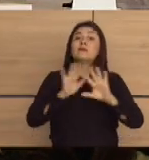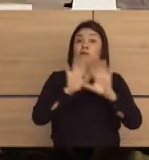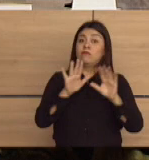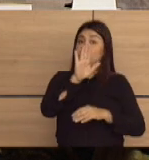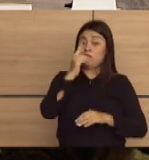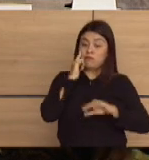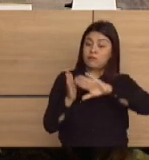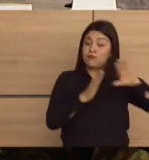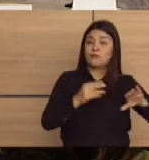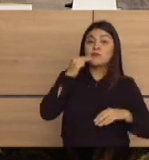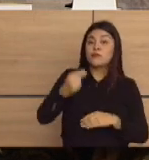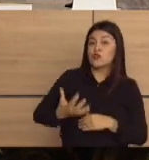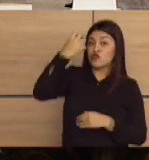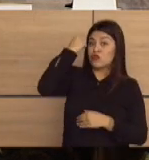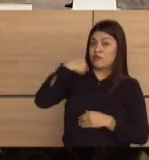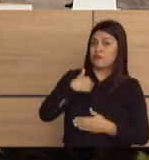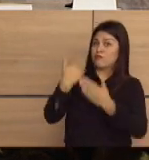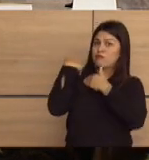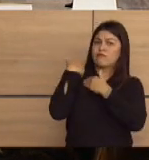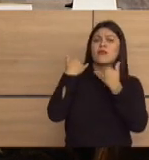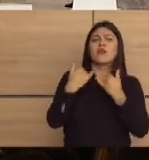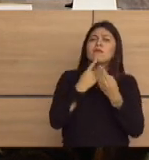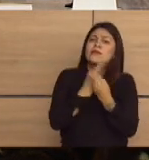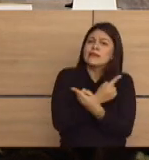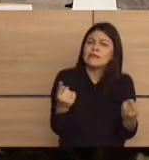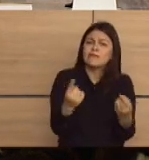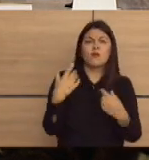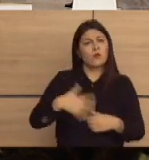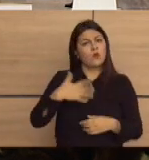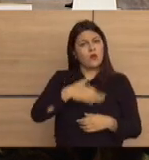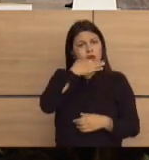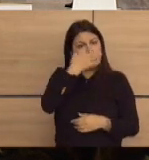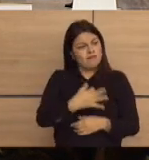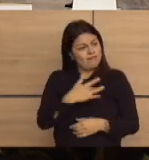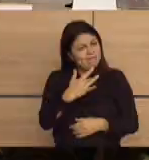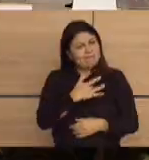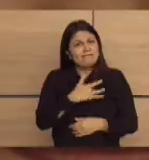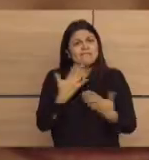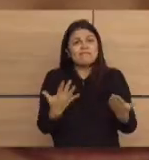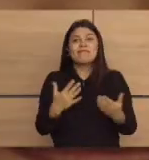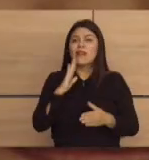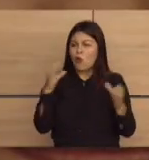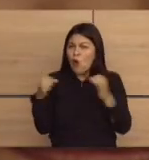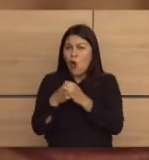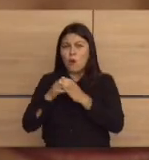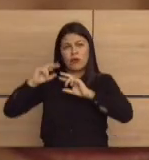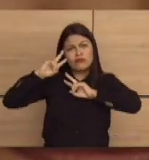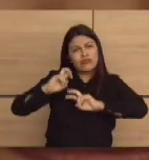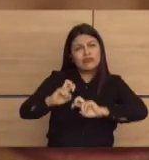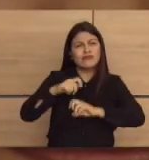es el que me compete, quiero decirles que nos sentimos en estos momentos los historiadores del